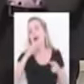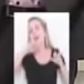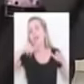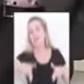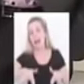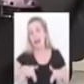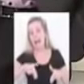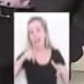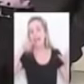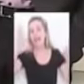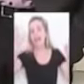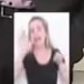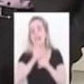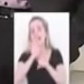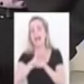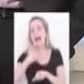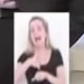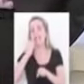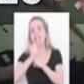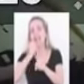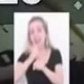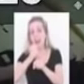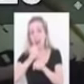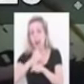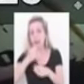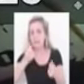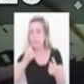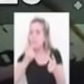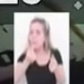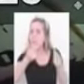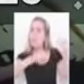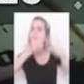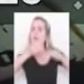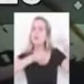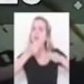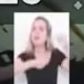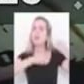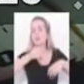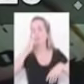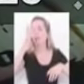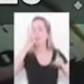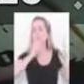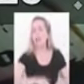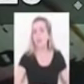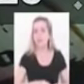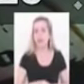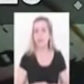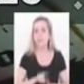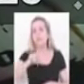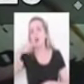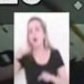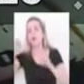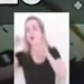tienen en cabeza los municipios aunque el dinero sale de acá dos mil 924 millones es el gasto de personal